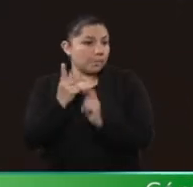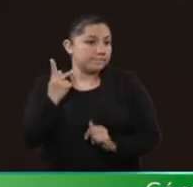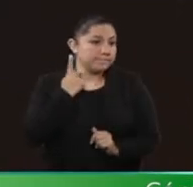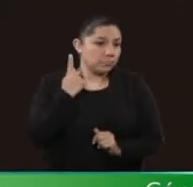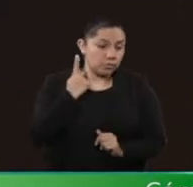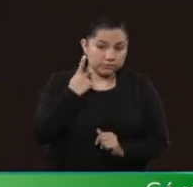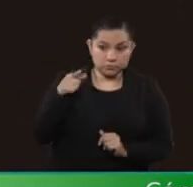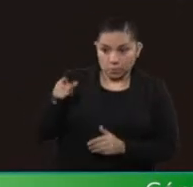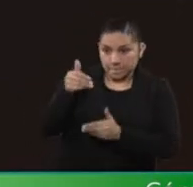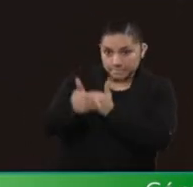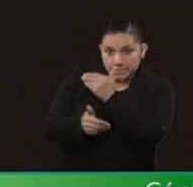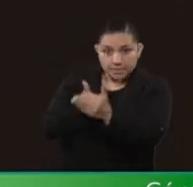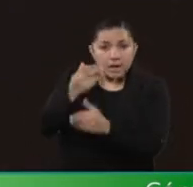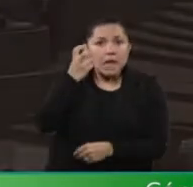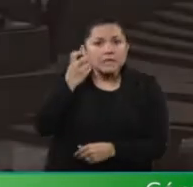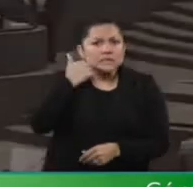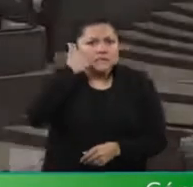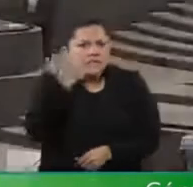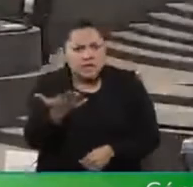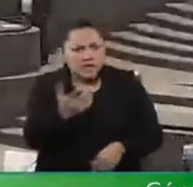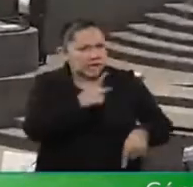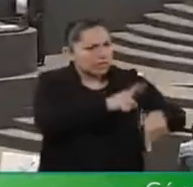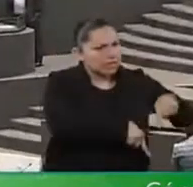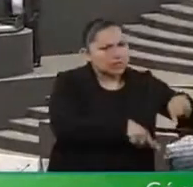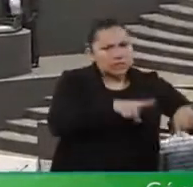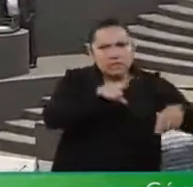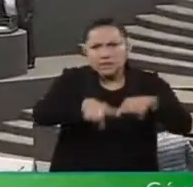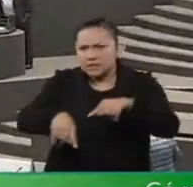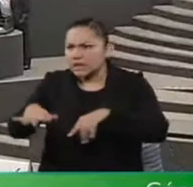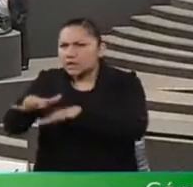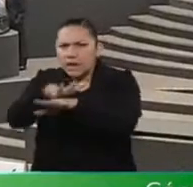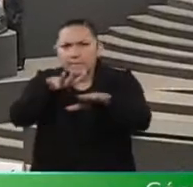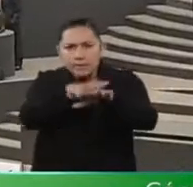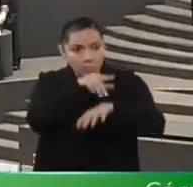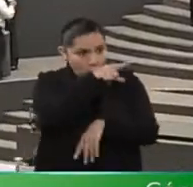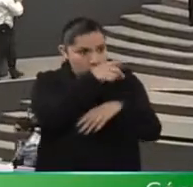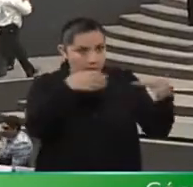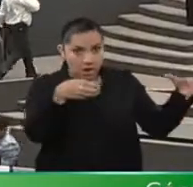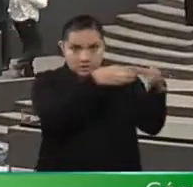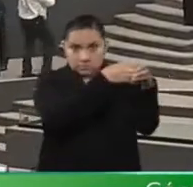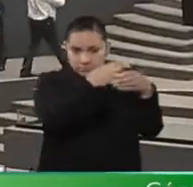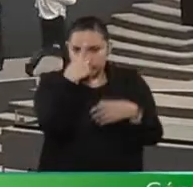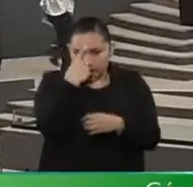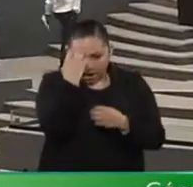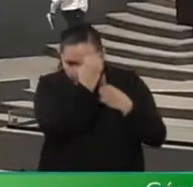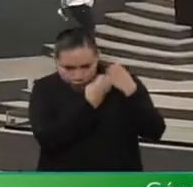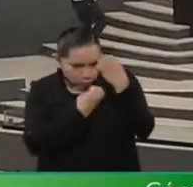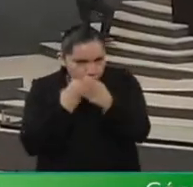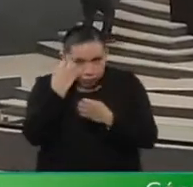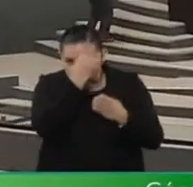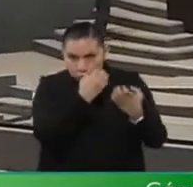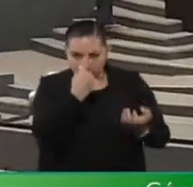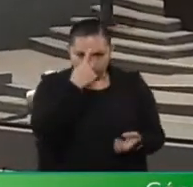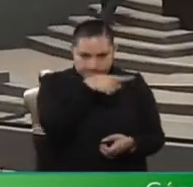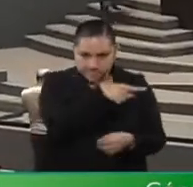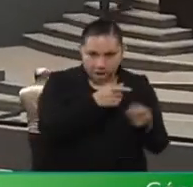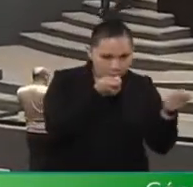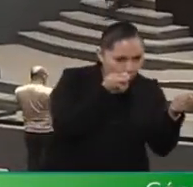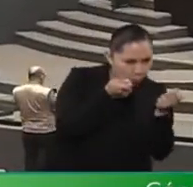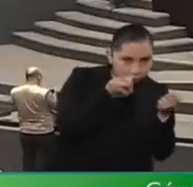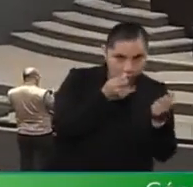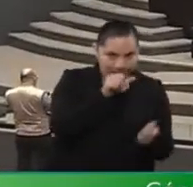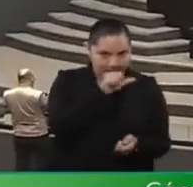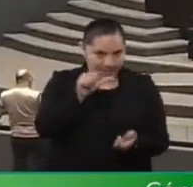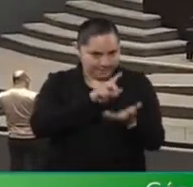de desestructurar principalmente aquellos mecanismos de control, de revisión, de limitación del poder en pro de los derechos